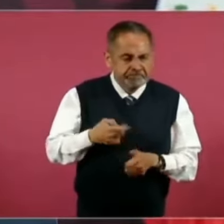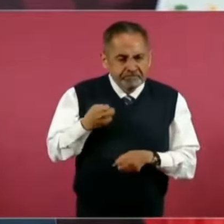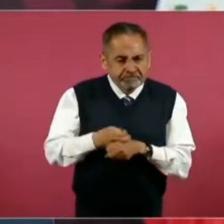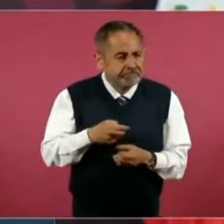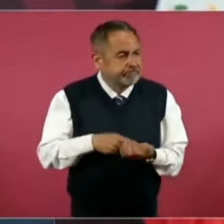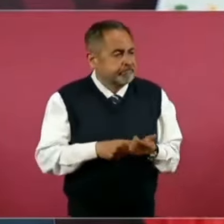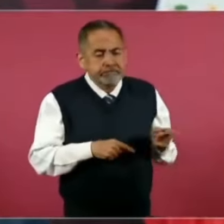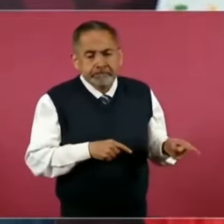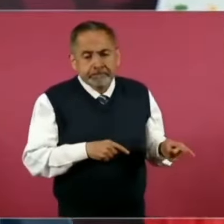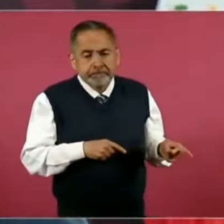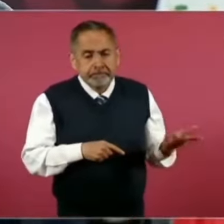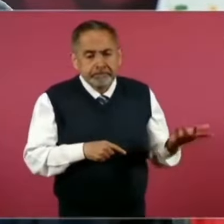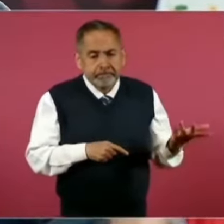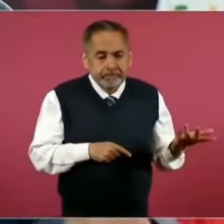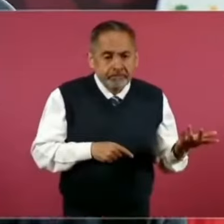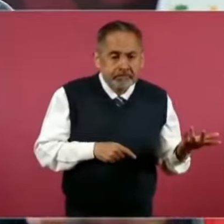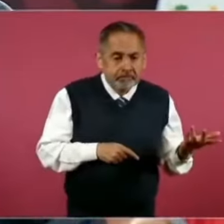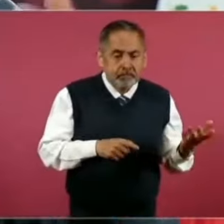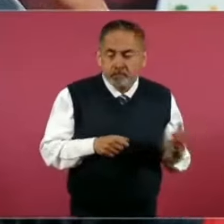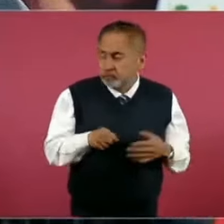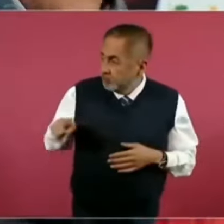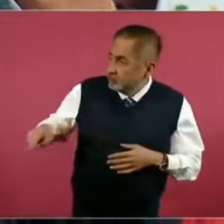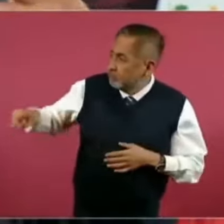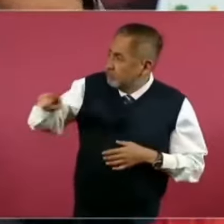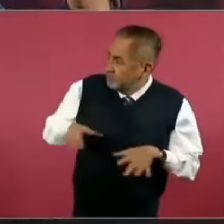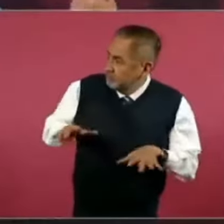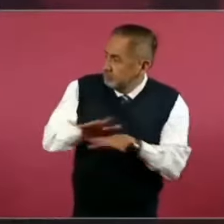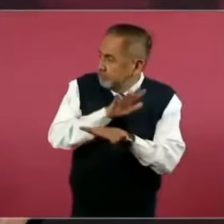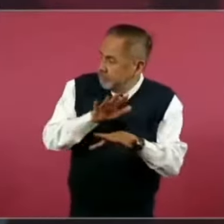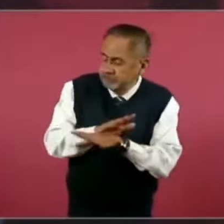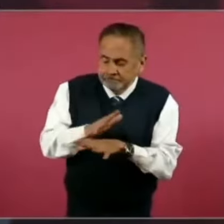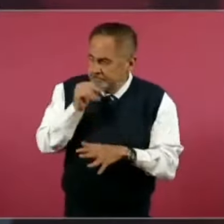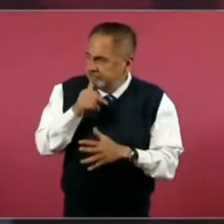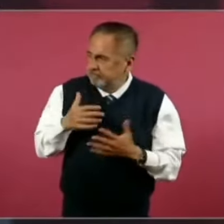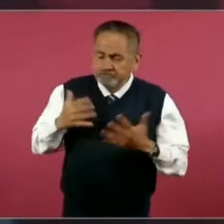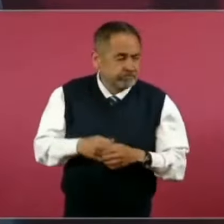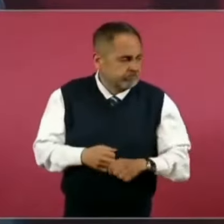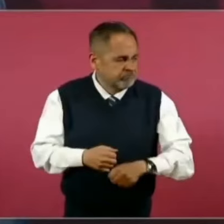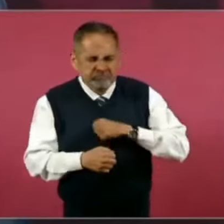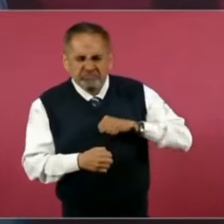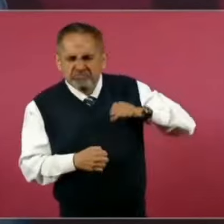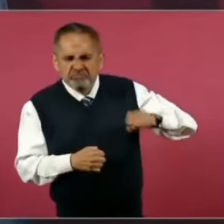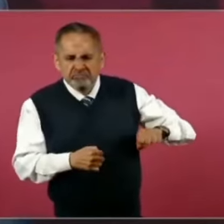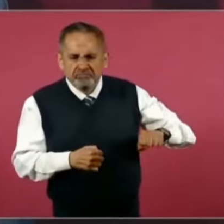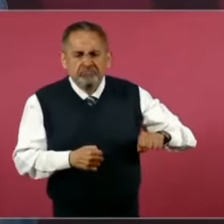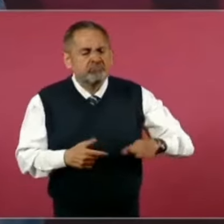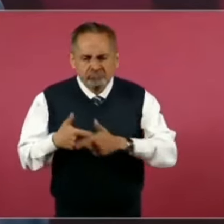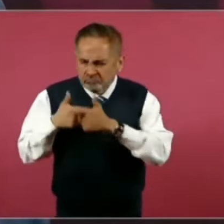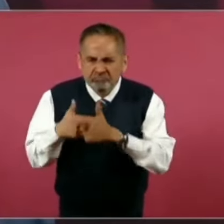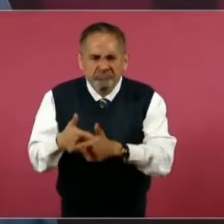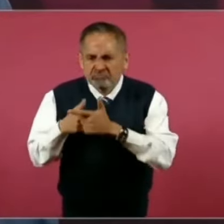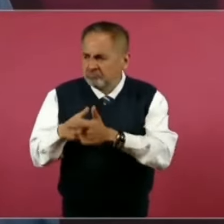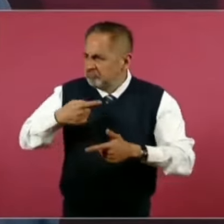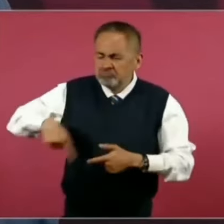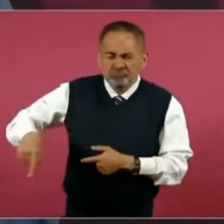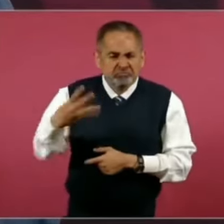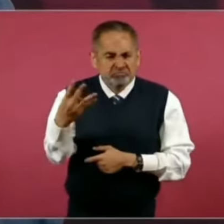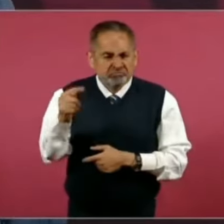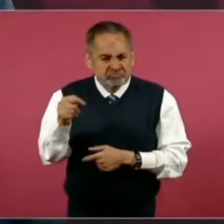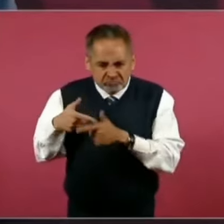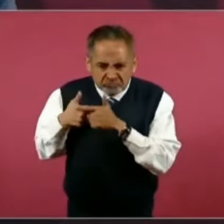hoy enfrentar nuestro movimiento y por eso resistimos y,